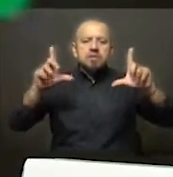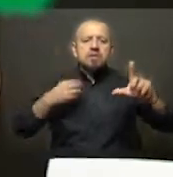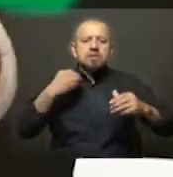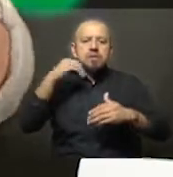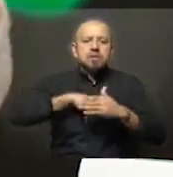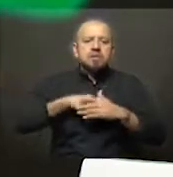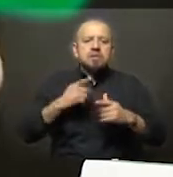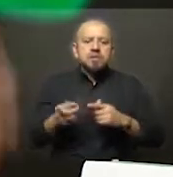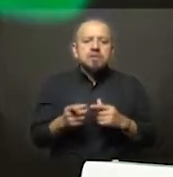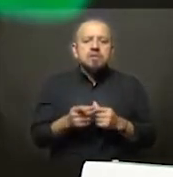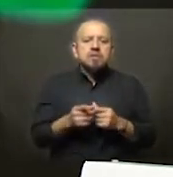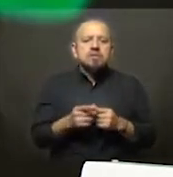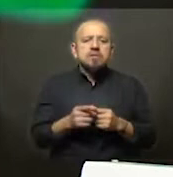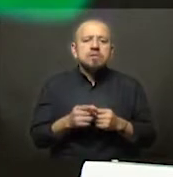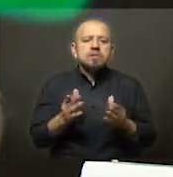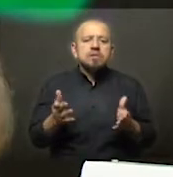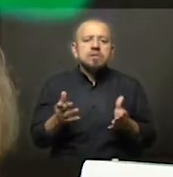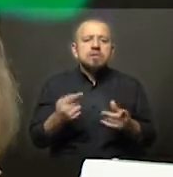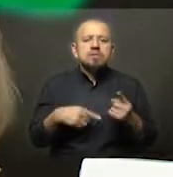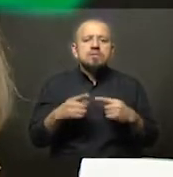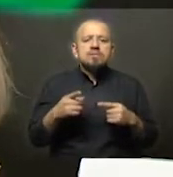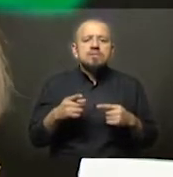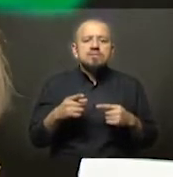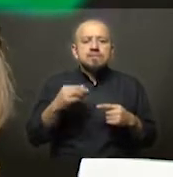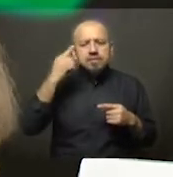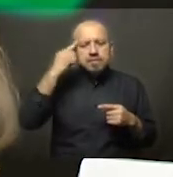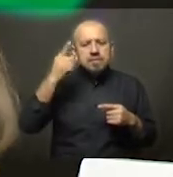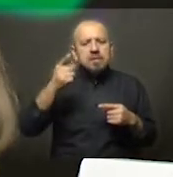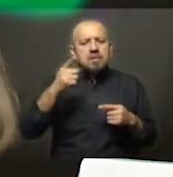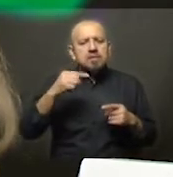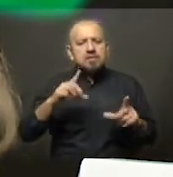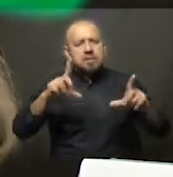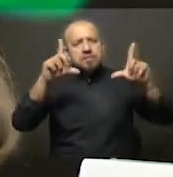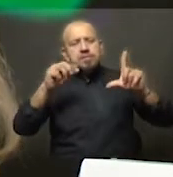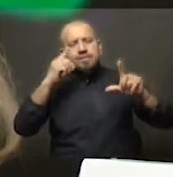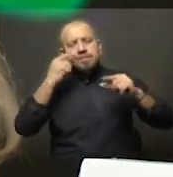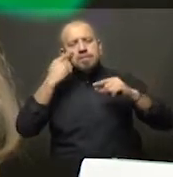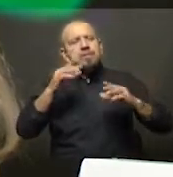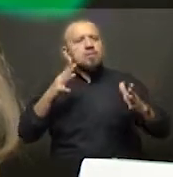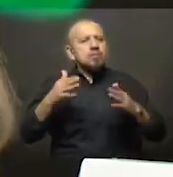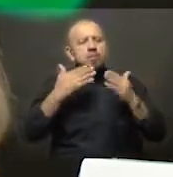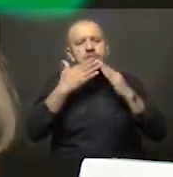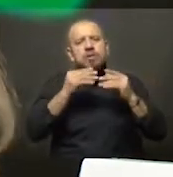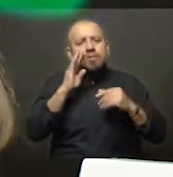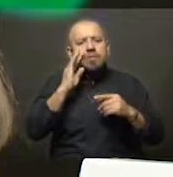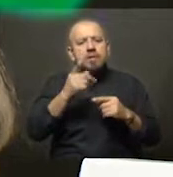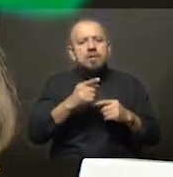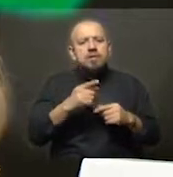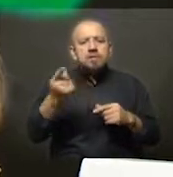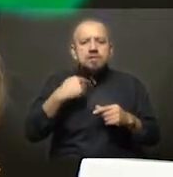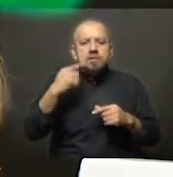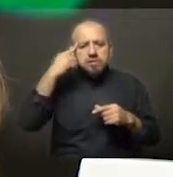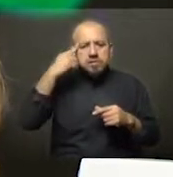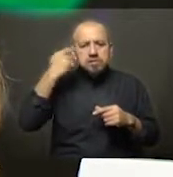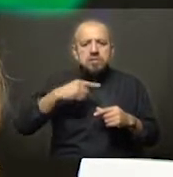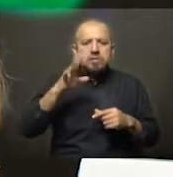adentro No pobre muchacho creo que saldría corriendo Entonces dijo esta mujer pero yo miré la foto y dije cómo era y enseguida me